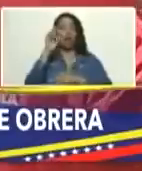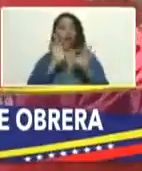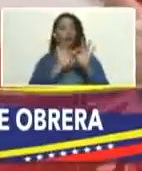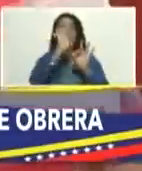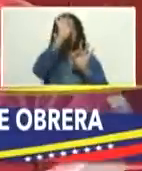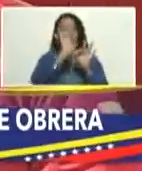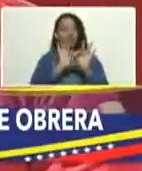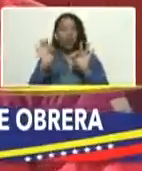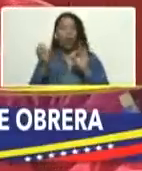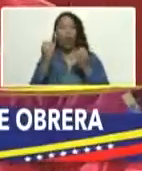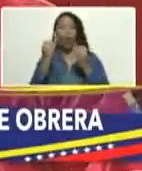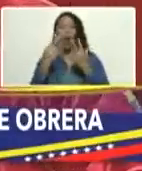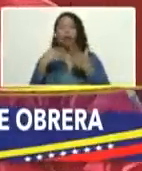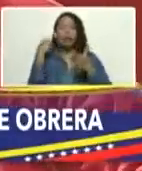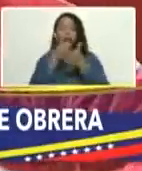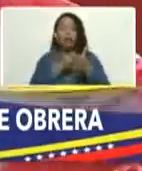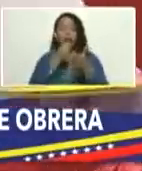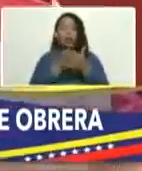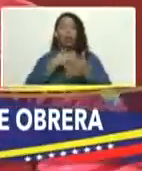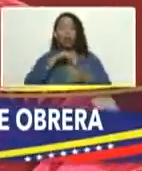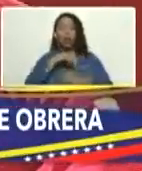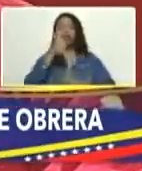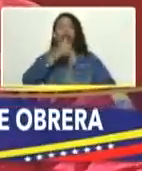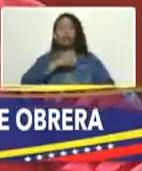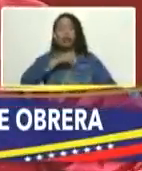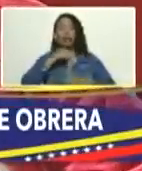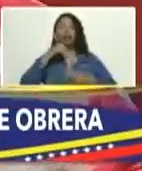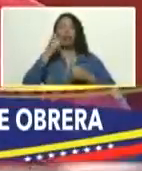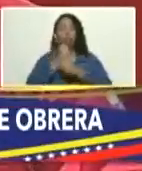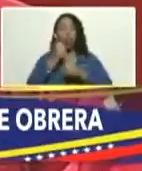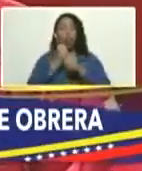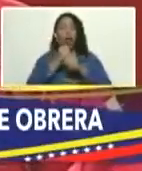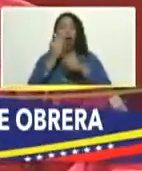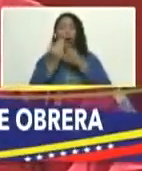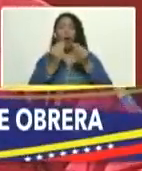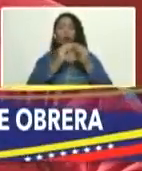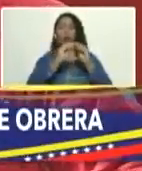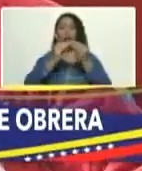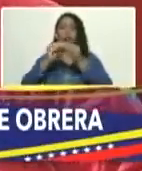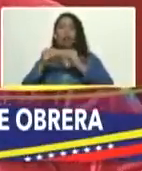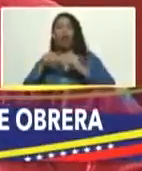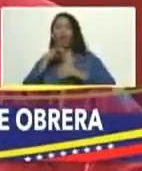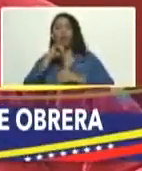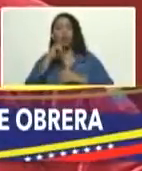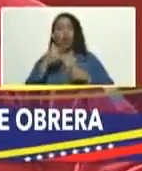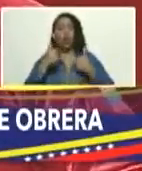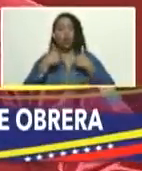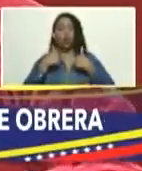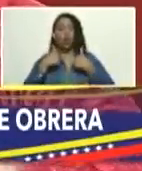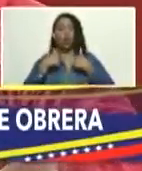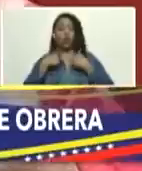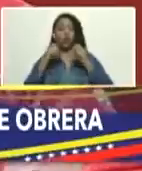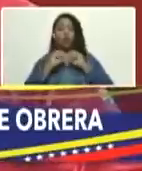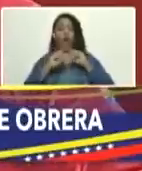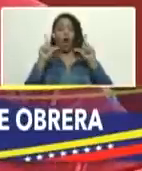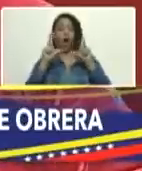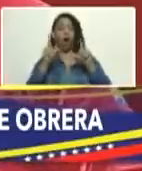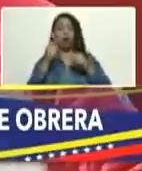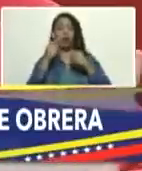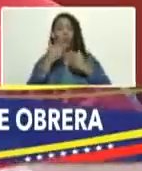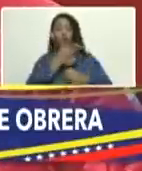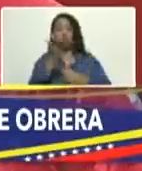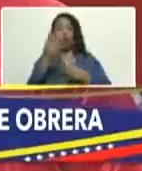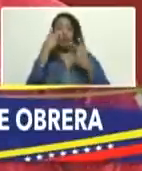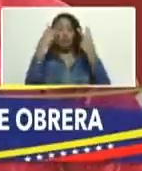ver cuántas batallas nosotros dimos, cómo procesamos esa información. A mí me dejó impactado cuando usted dio